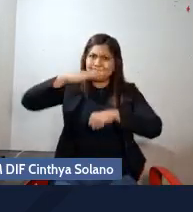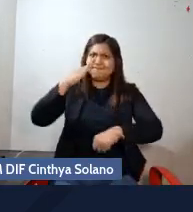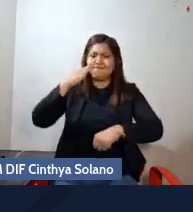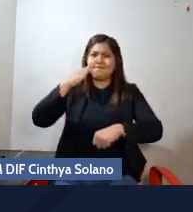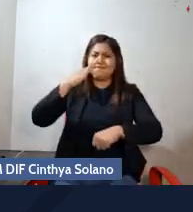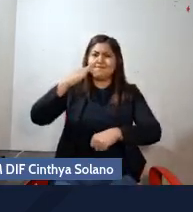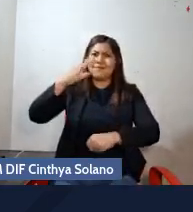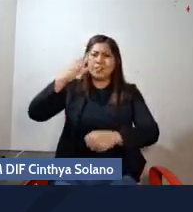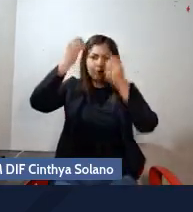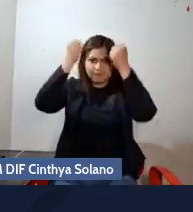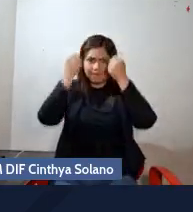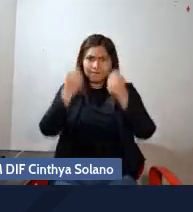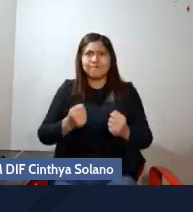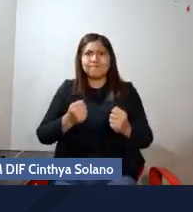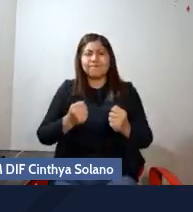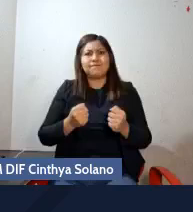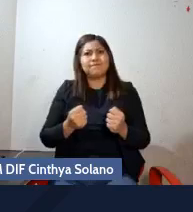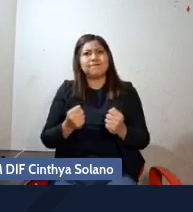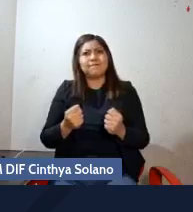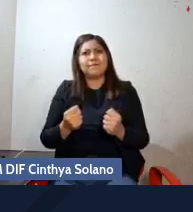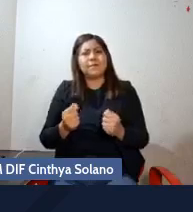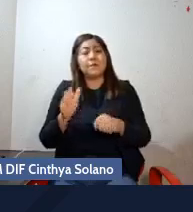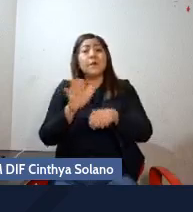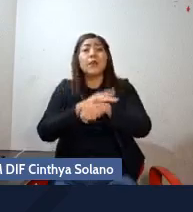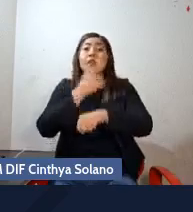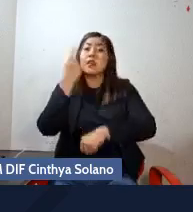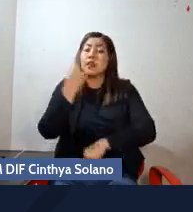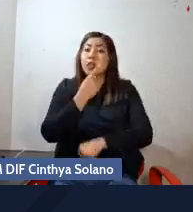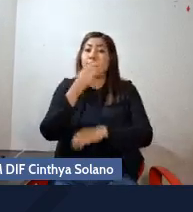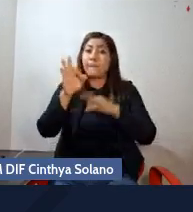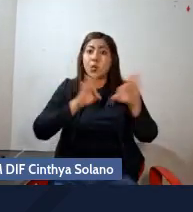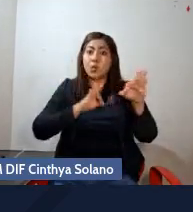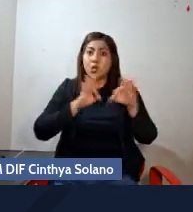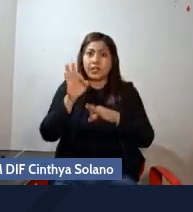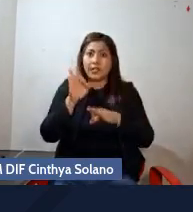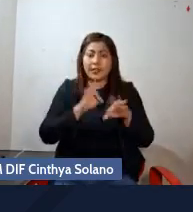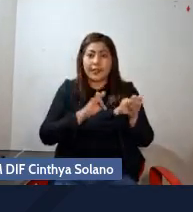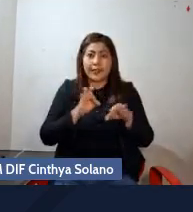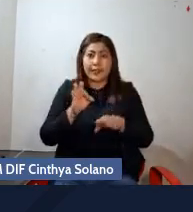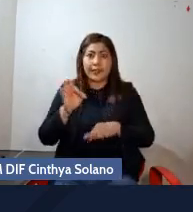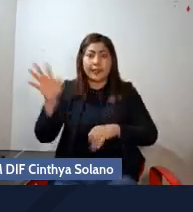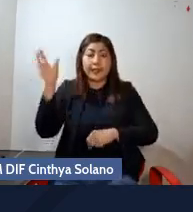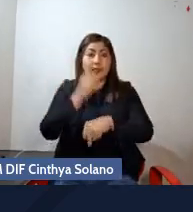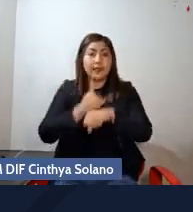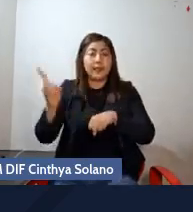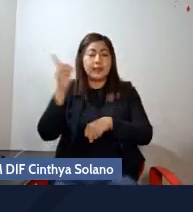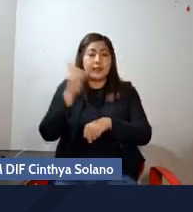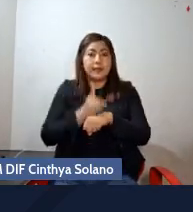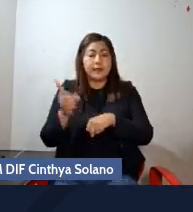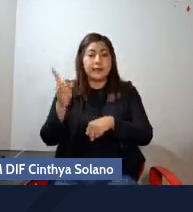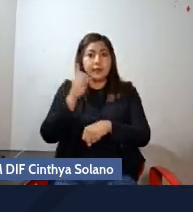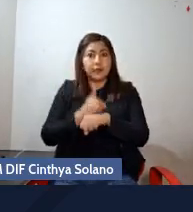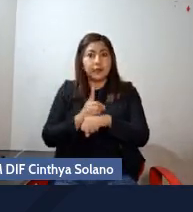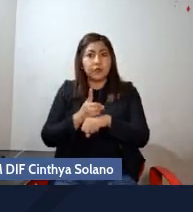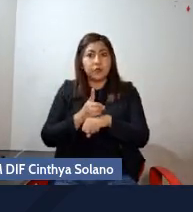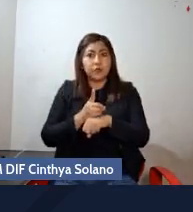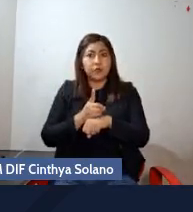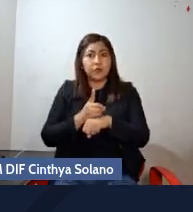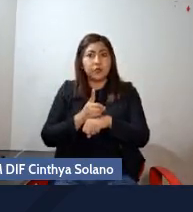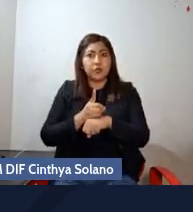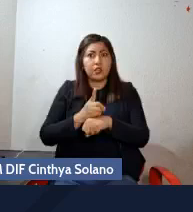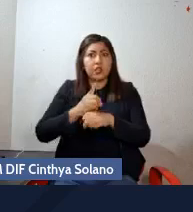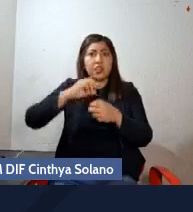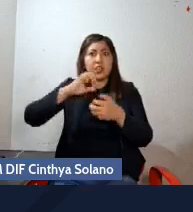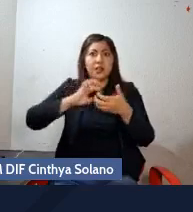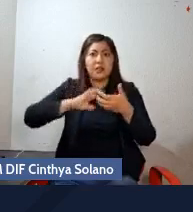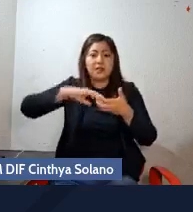por el trabajo que realizamos día con día se tergiverse y podamos estar cometiendo estas acciones que